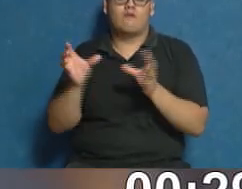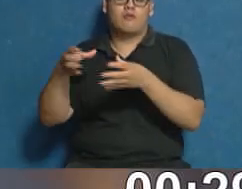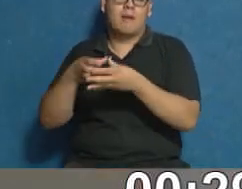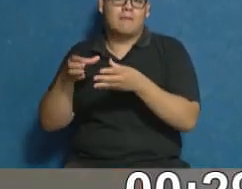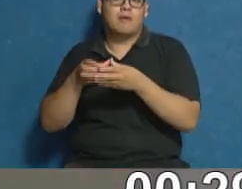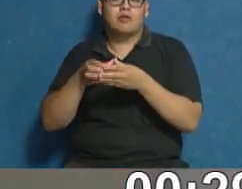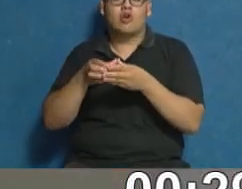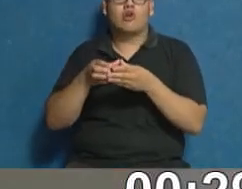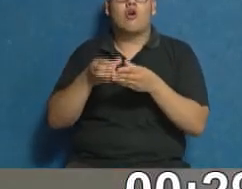federal